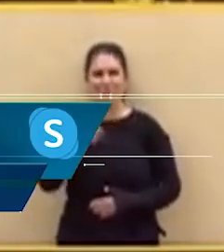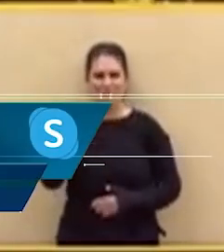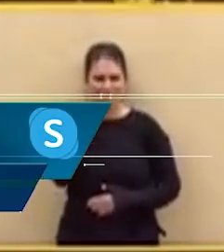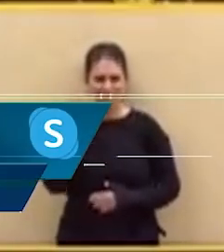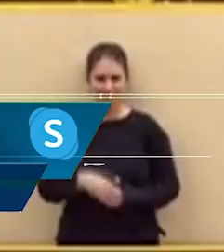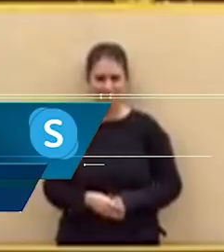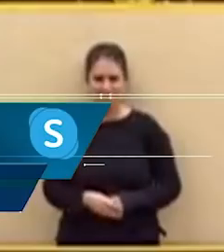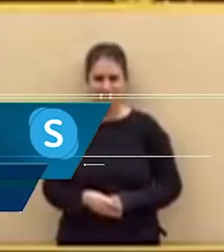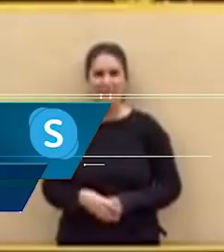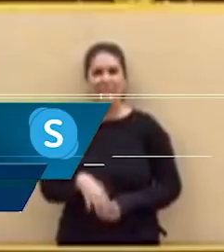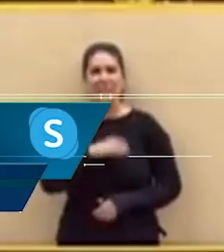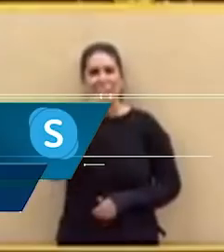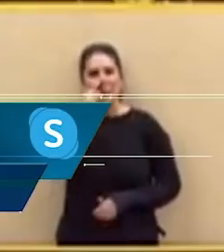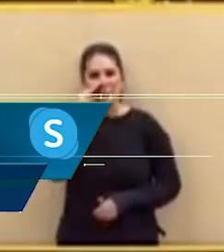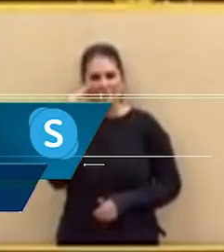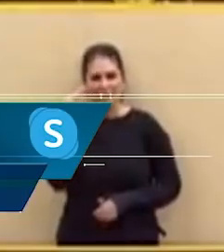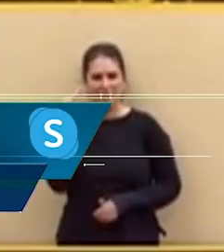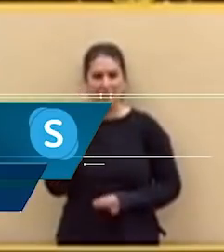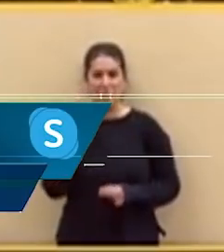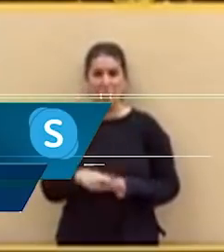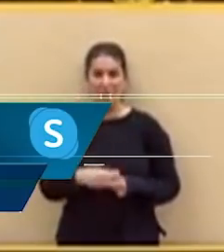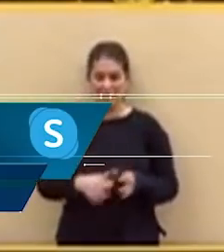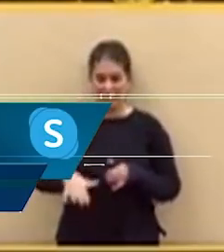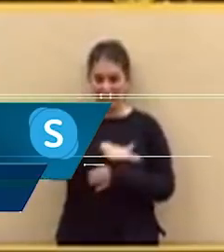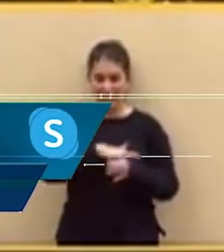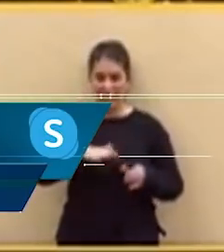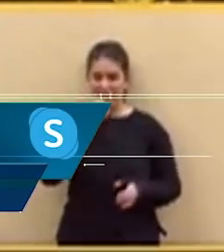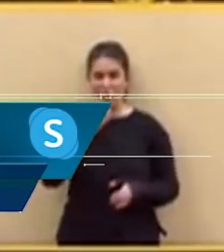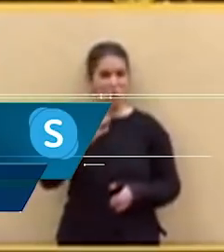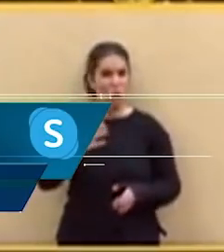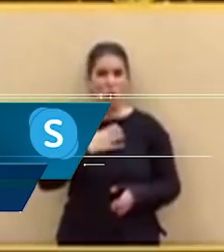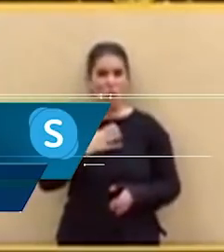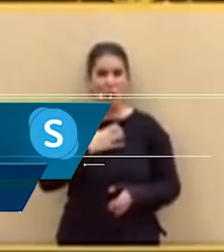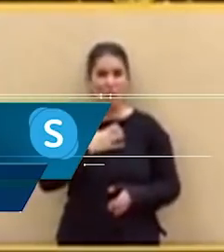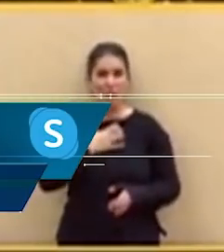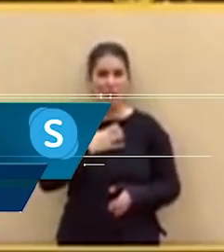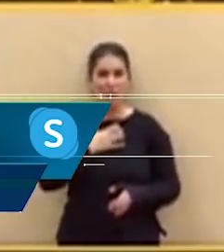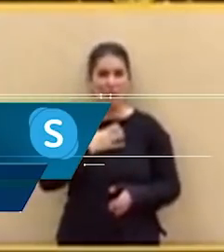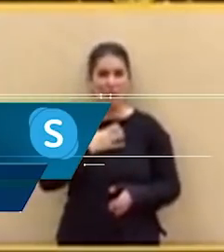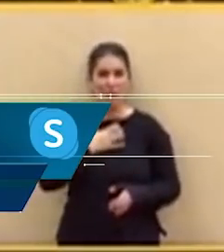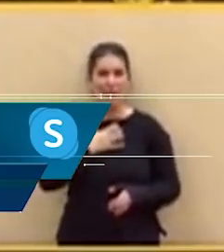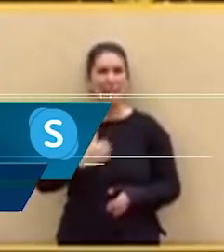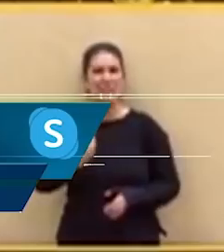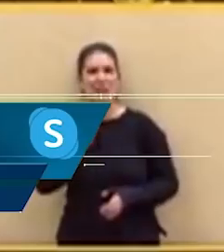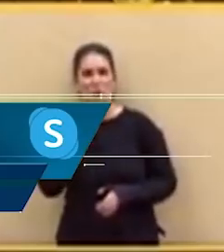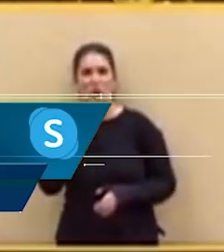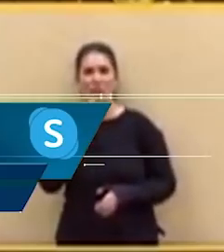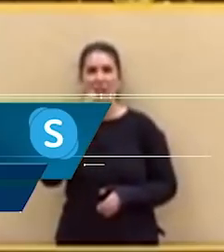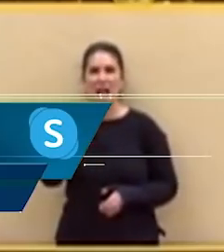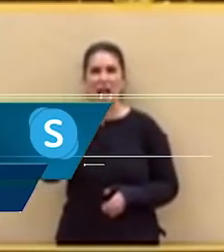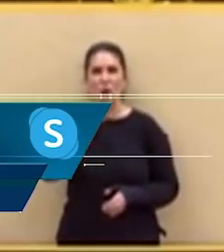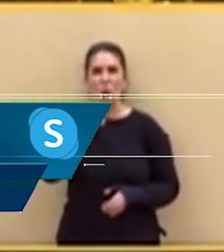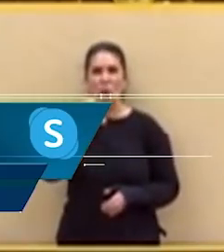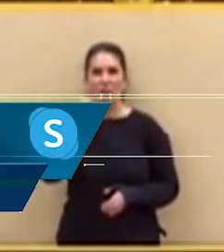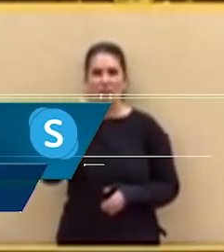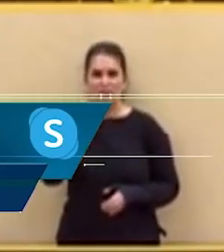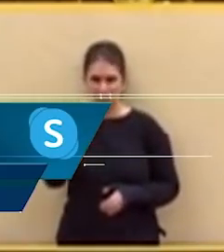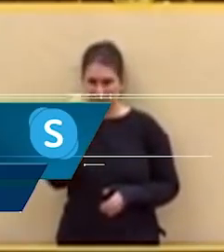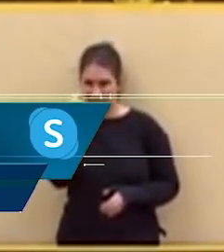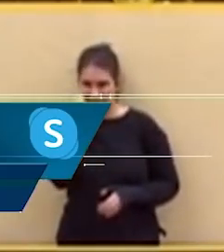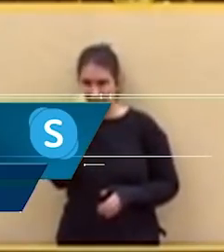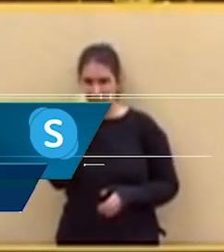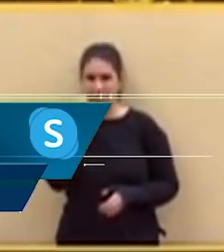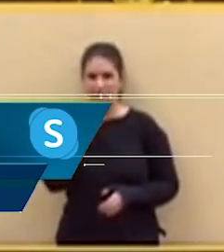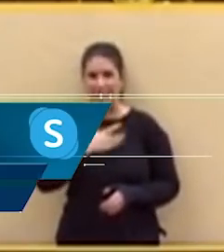mayoría progresista, que el Partido Popular, pues bueno, se va a poner en minoría, pero eso no